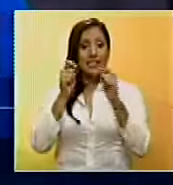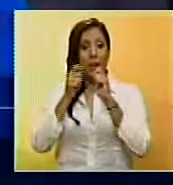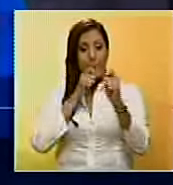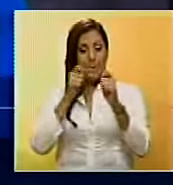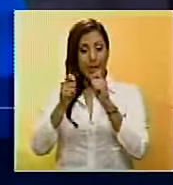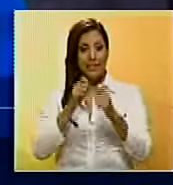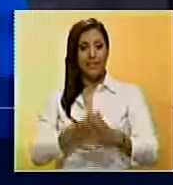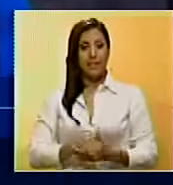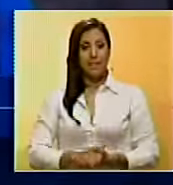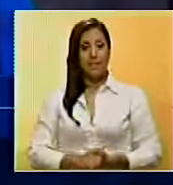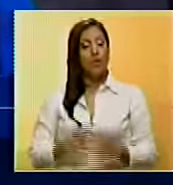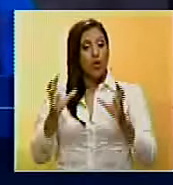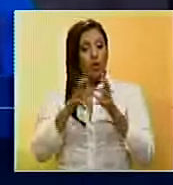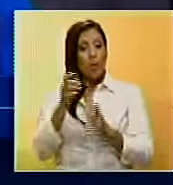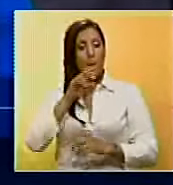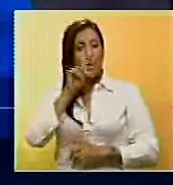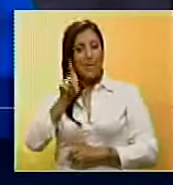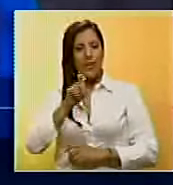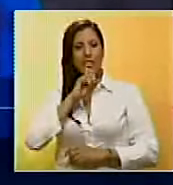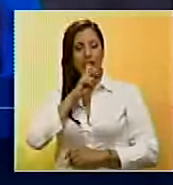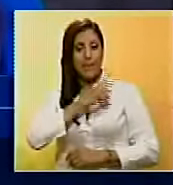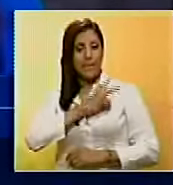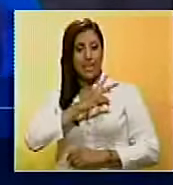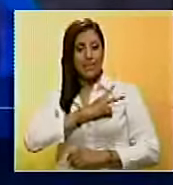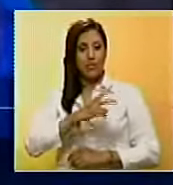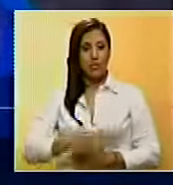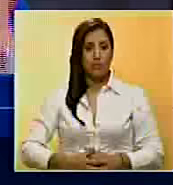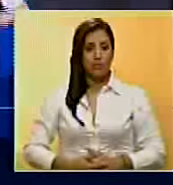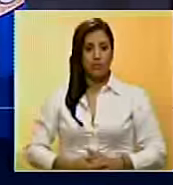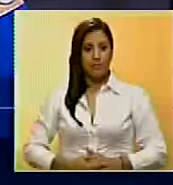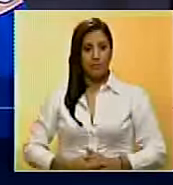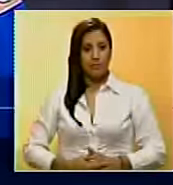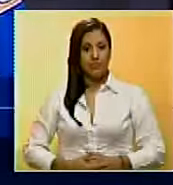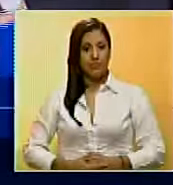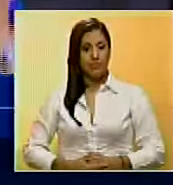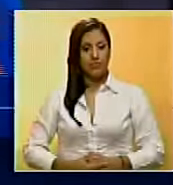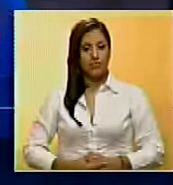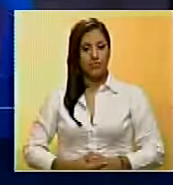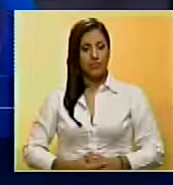prensa, el ciclo de preguntas con Venevisión. Milagro Zambrano.